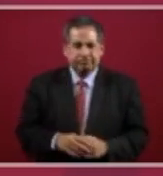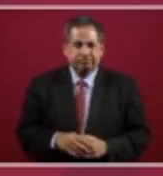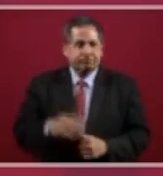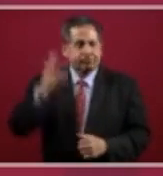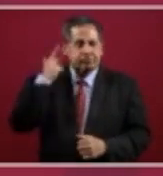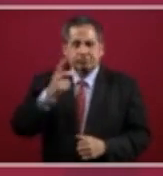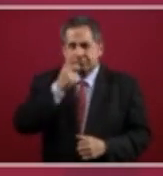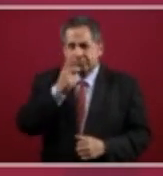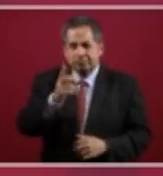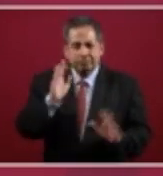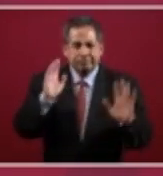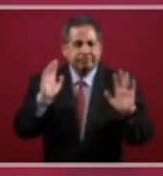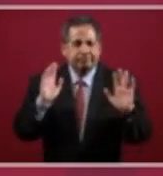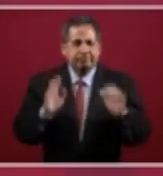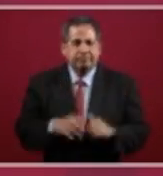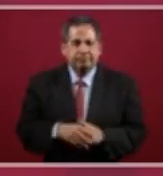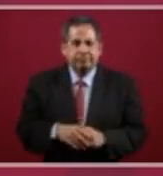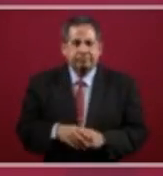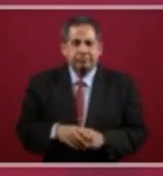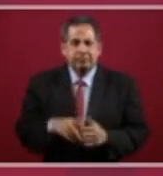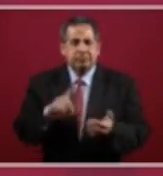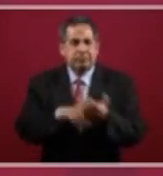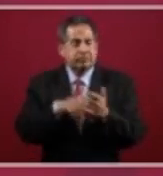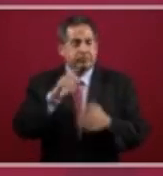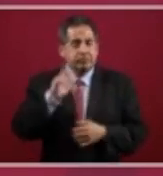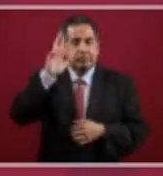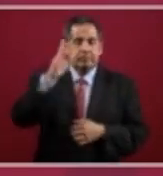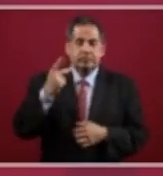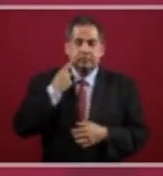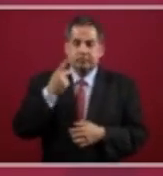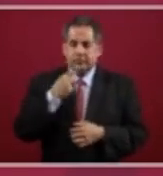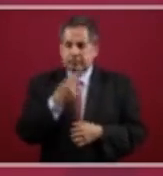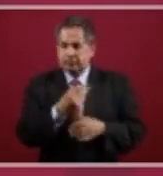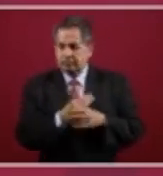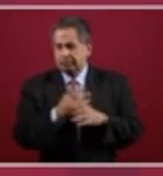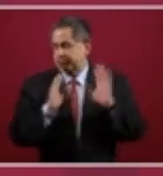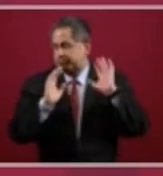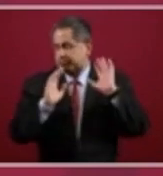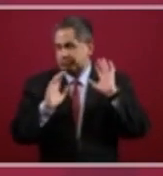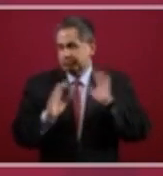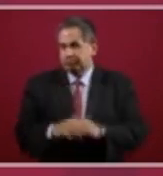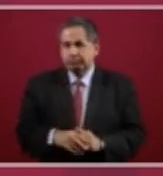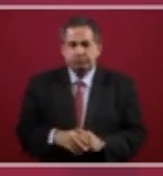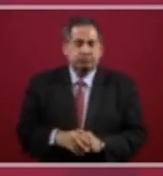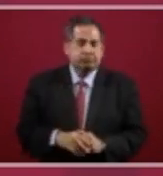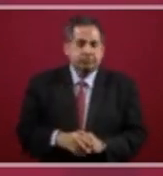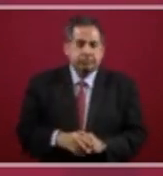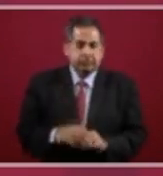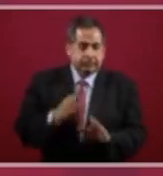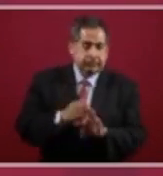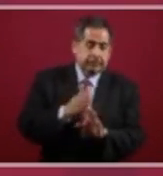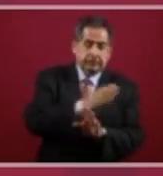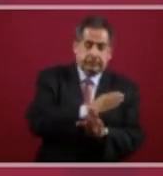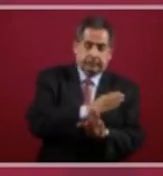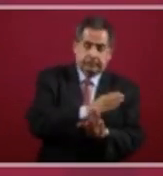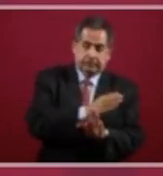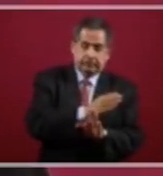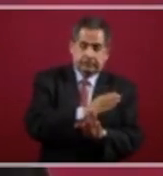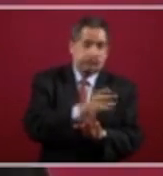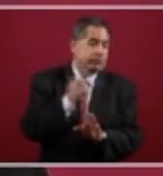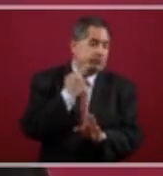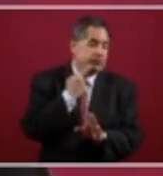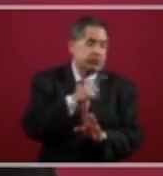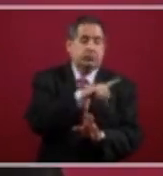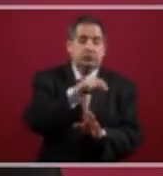dije que era de un político que, bueno, antes era de